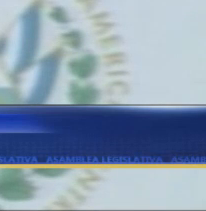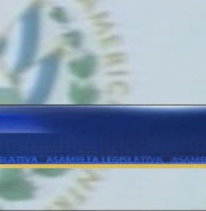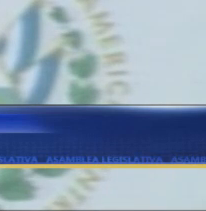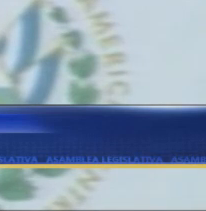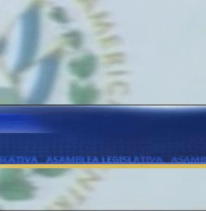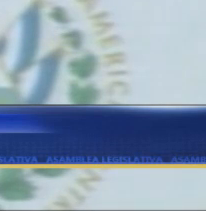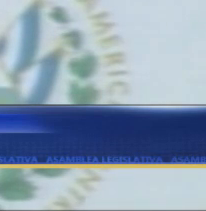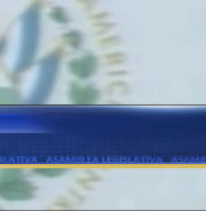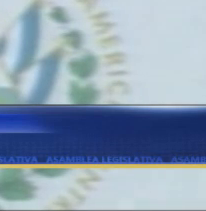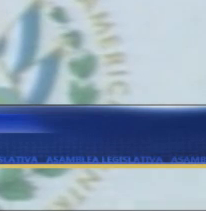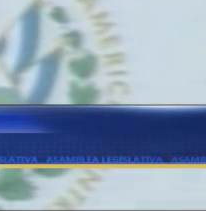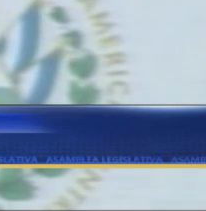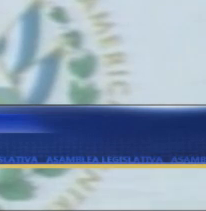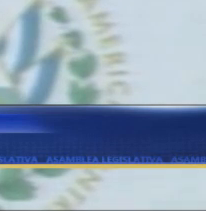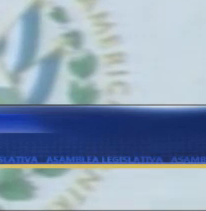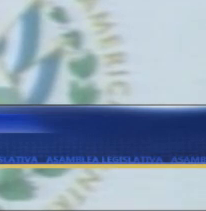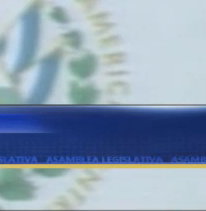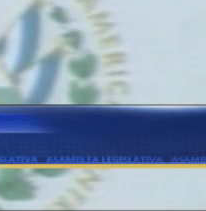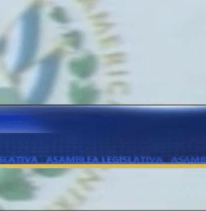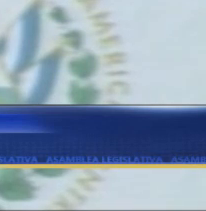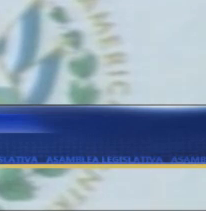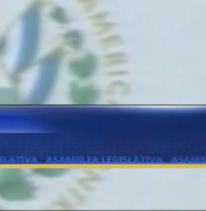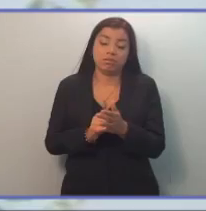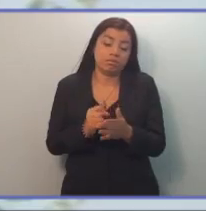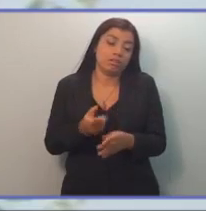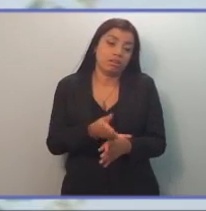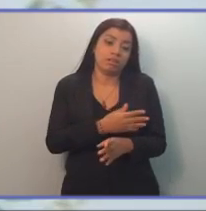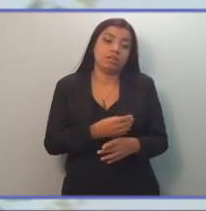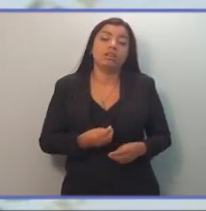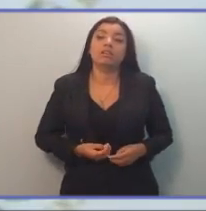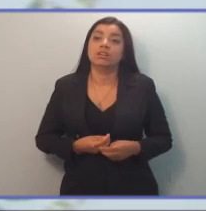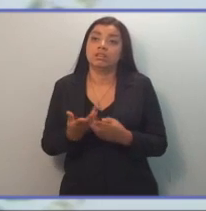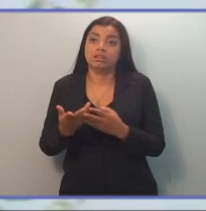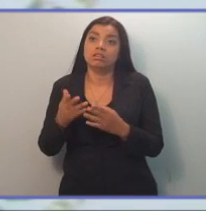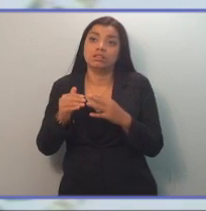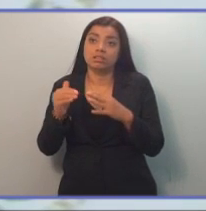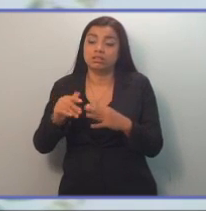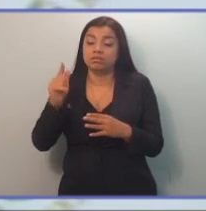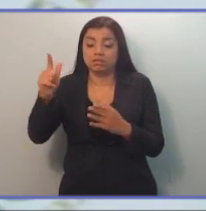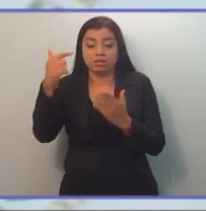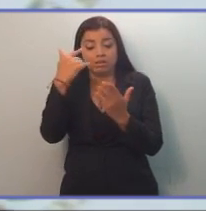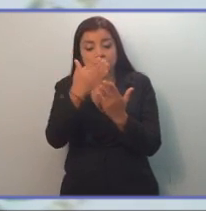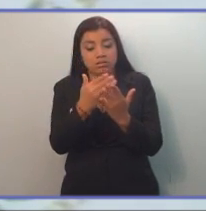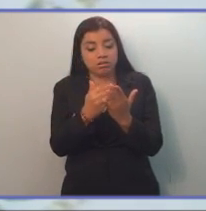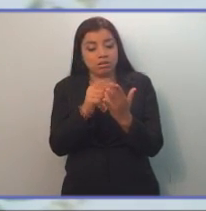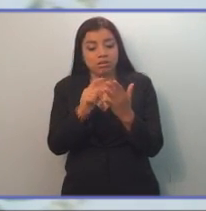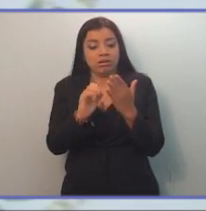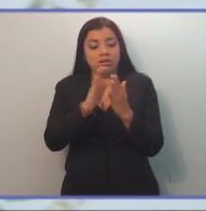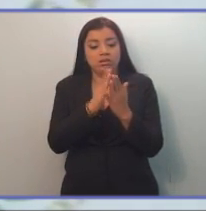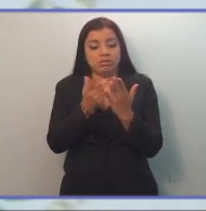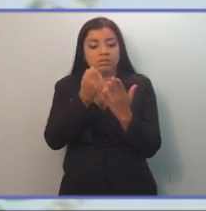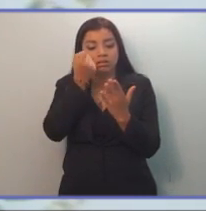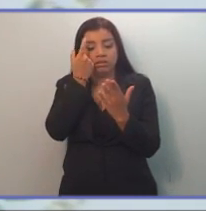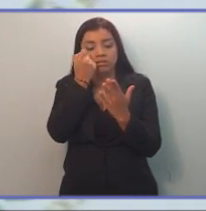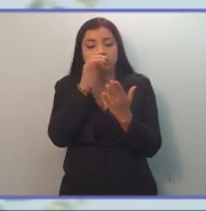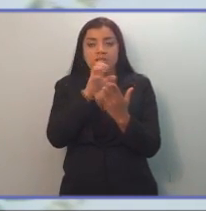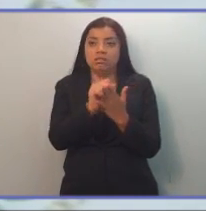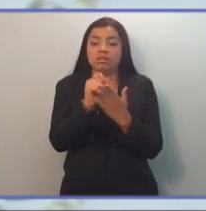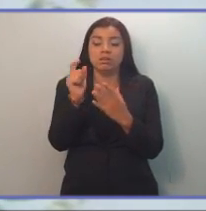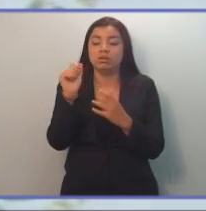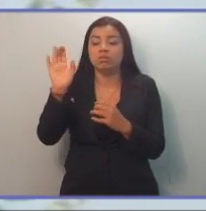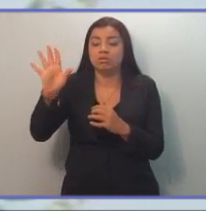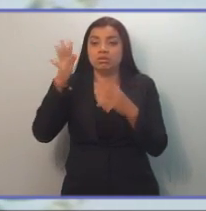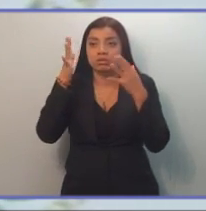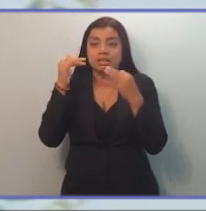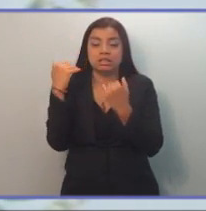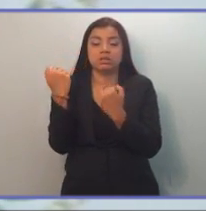los señores diputados de la Asamblea, que como ya lo dije, también son intérpretes de la Constitución y no se pueden extralimitar